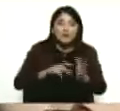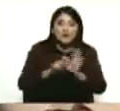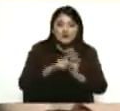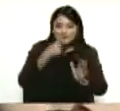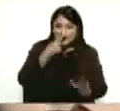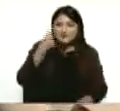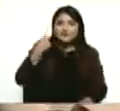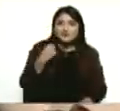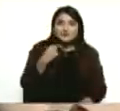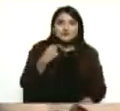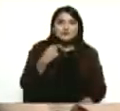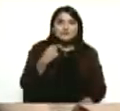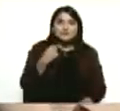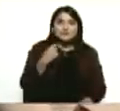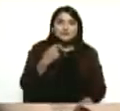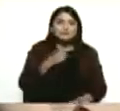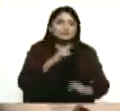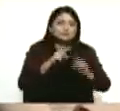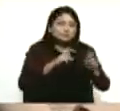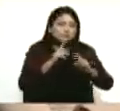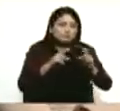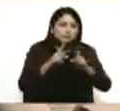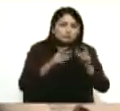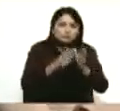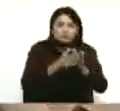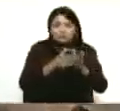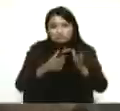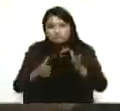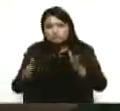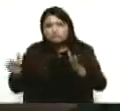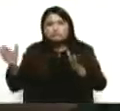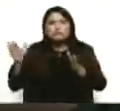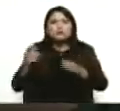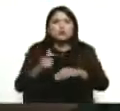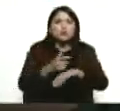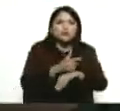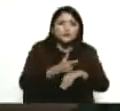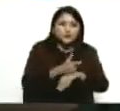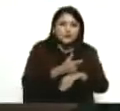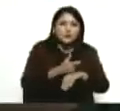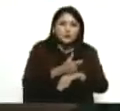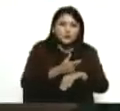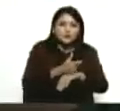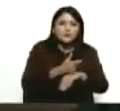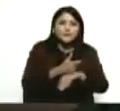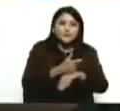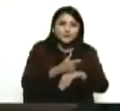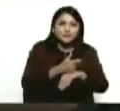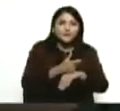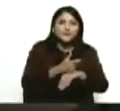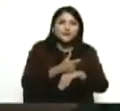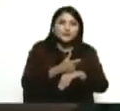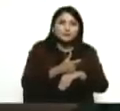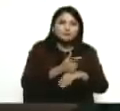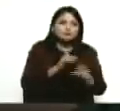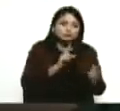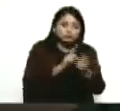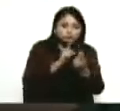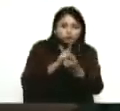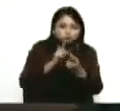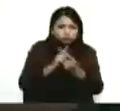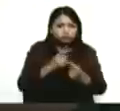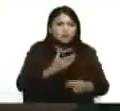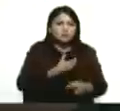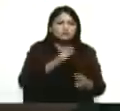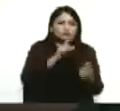ayer, después de una consulta muy ardua. Logramos armonizar con las gobernadoras y gobernadores, armonizamos con las alcaldesas y